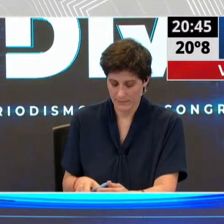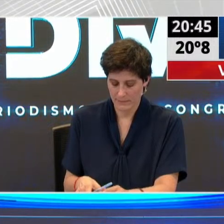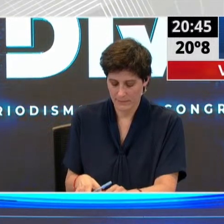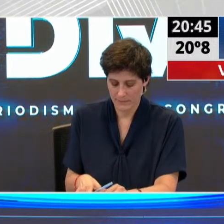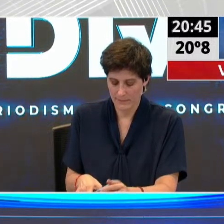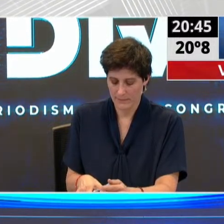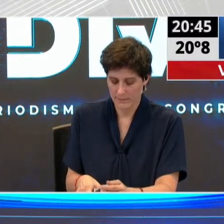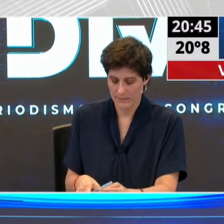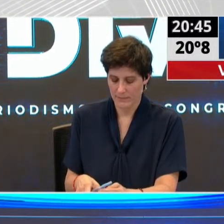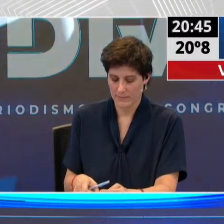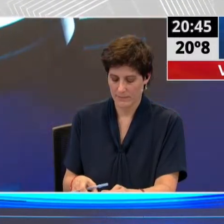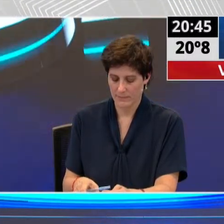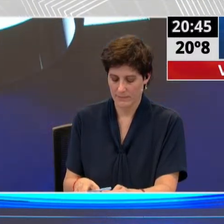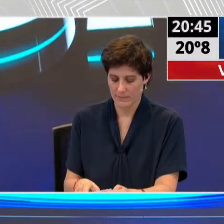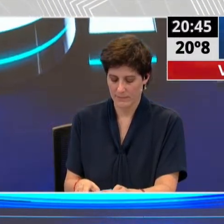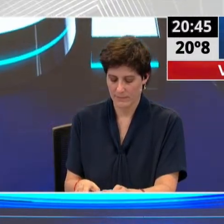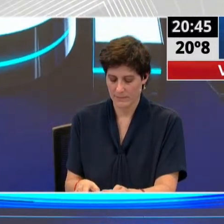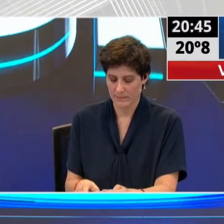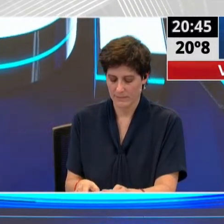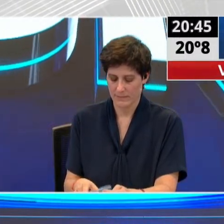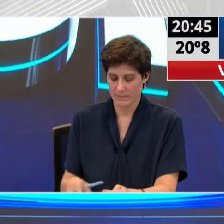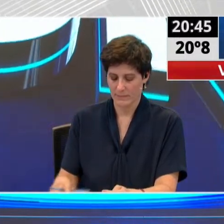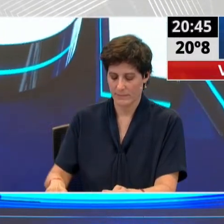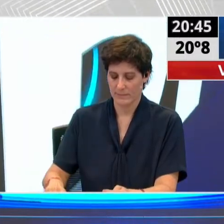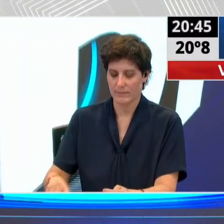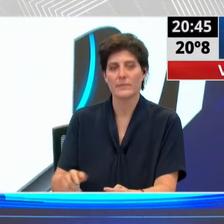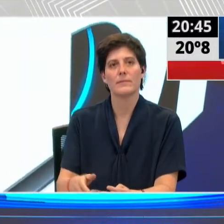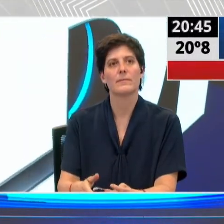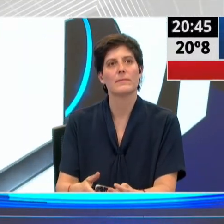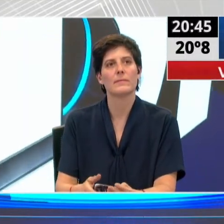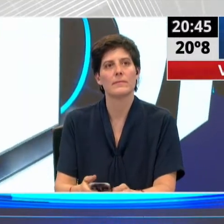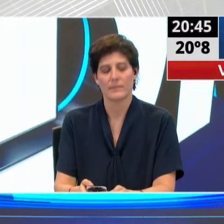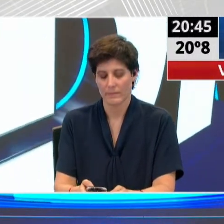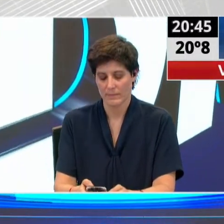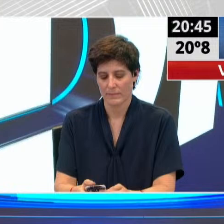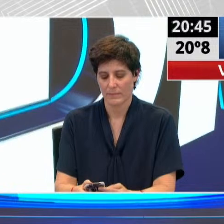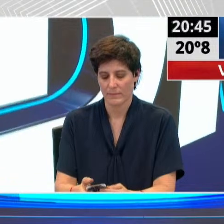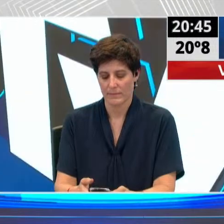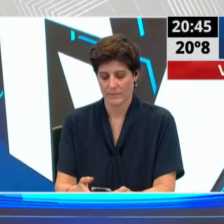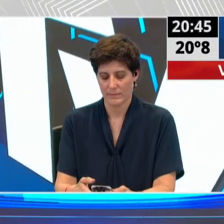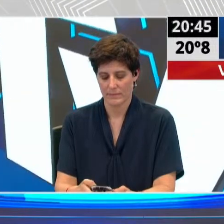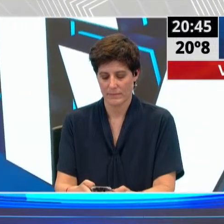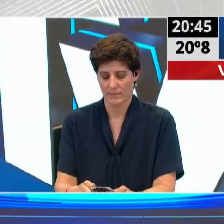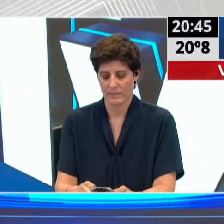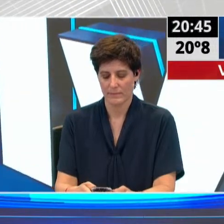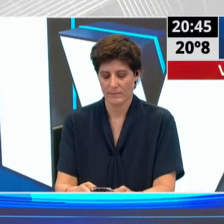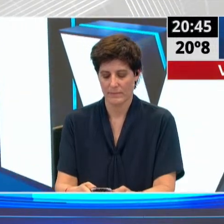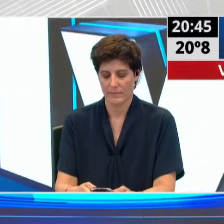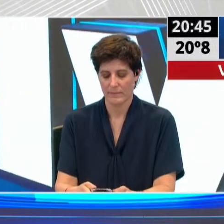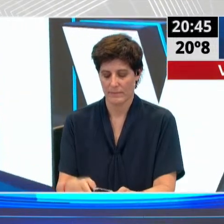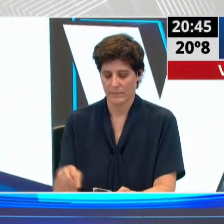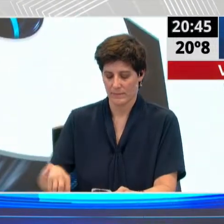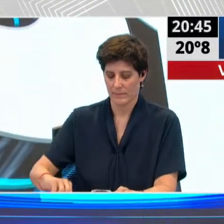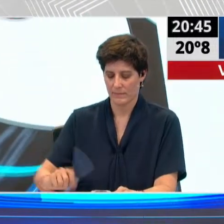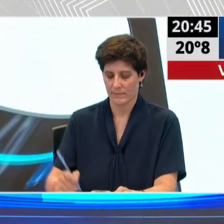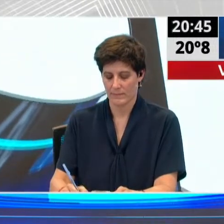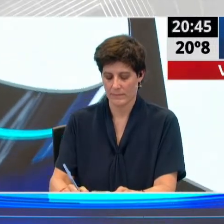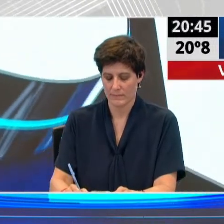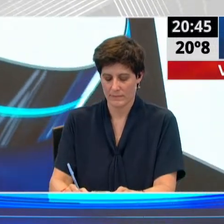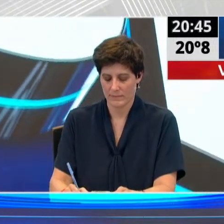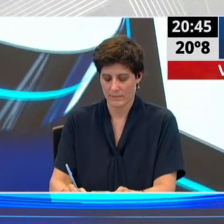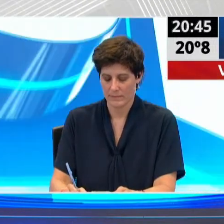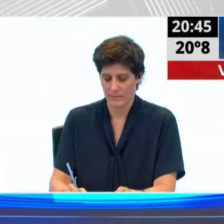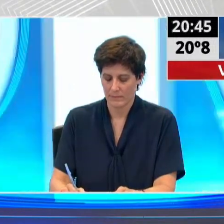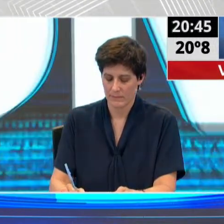en mantener la presidencia del bloque en manos de Cristian Ritondo, pero también hubo una larguísima reunión en el bloque